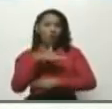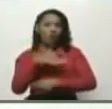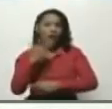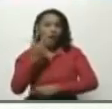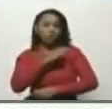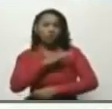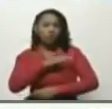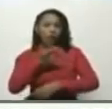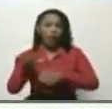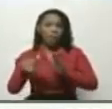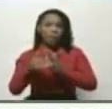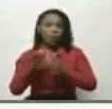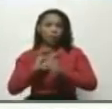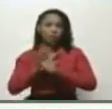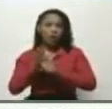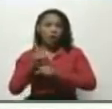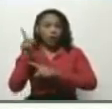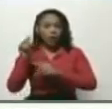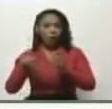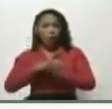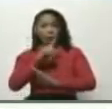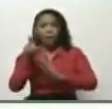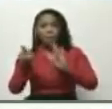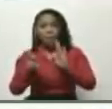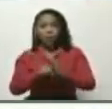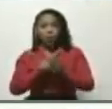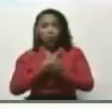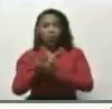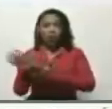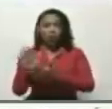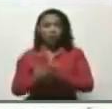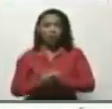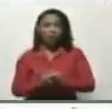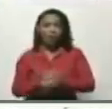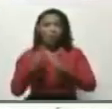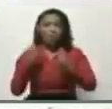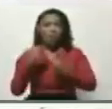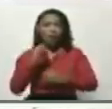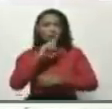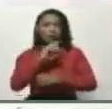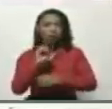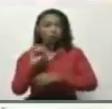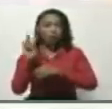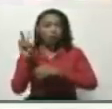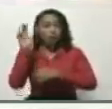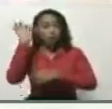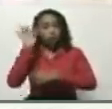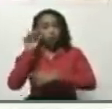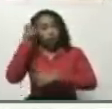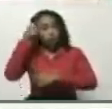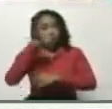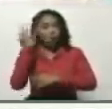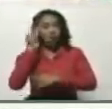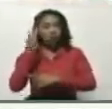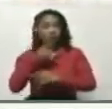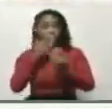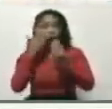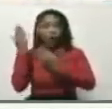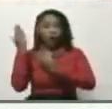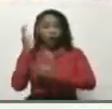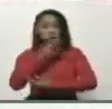vacunas anti-COVID de Venezuela, que fueron completamente gratuitos para el 102% de la población de Venezuela. Ahí